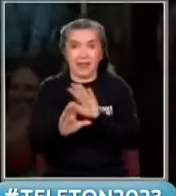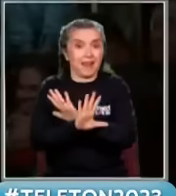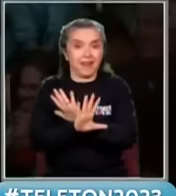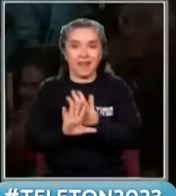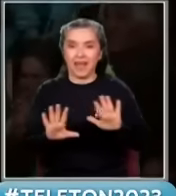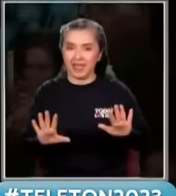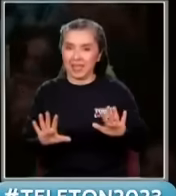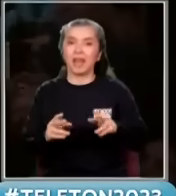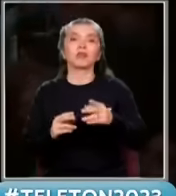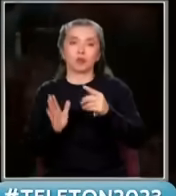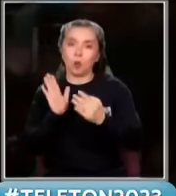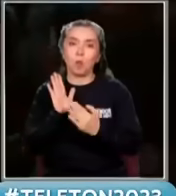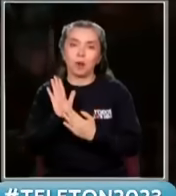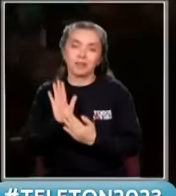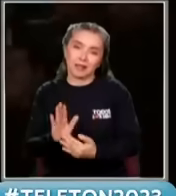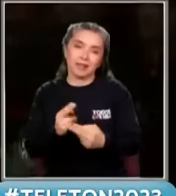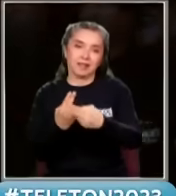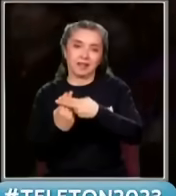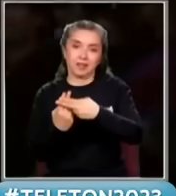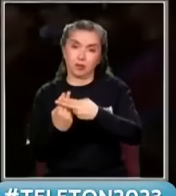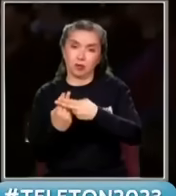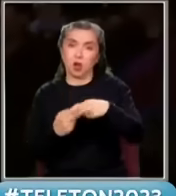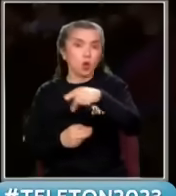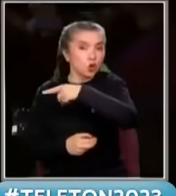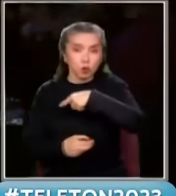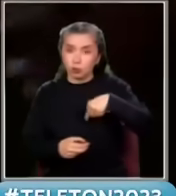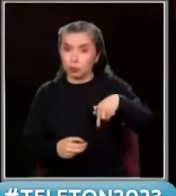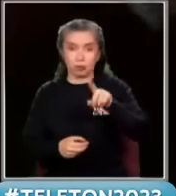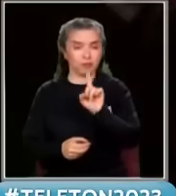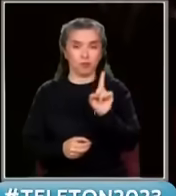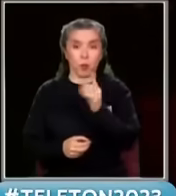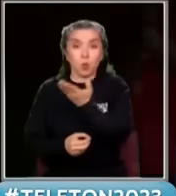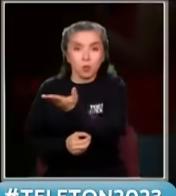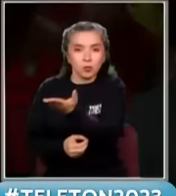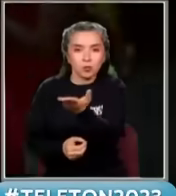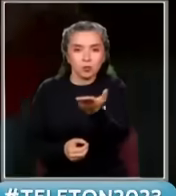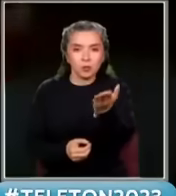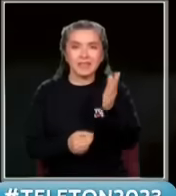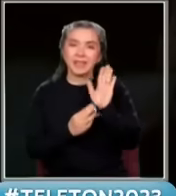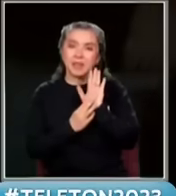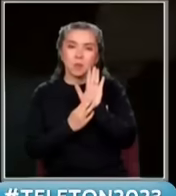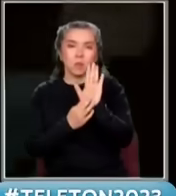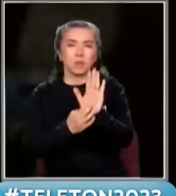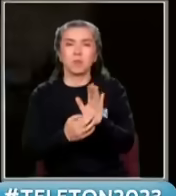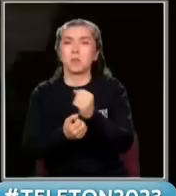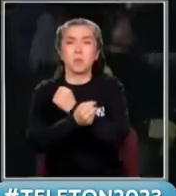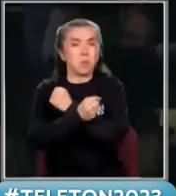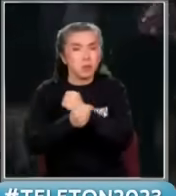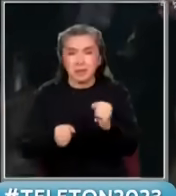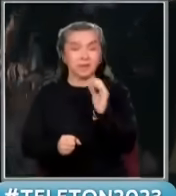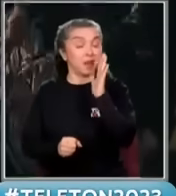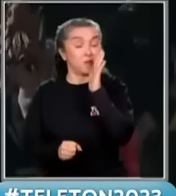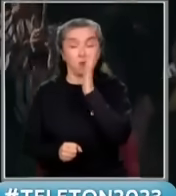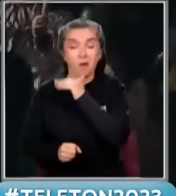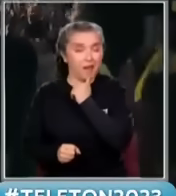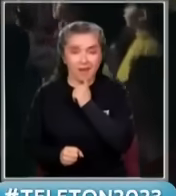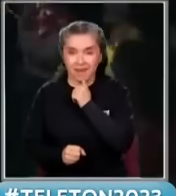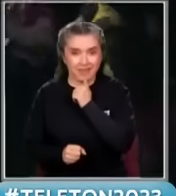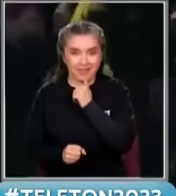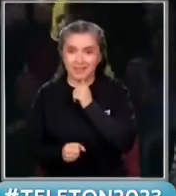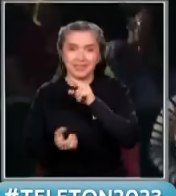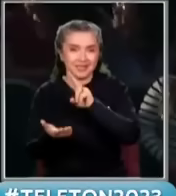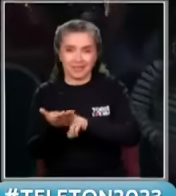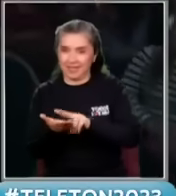en la Teletón. No somos nosotros los artistas, son ustedes que muestran que no hay nada imposible en esta realidad. ¿Cómo están?